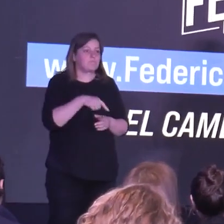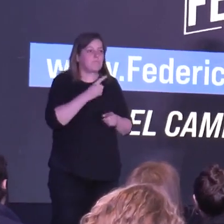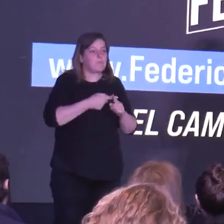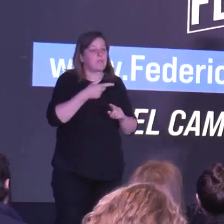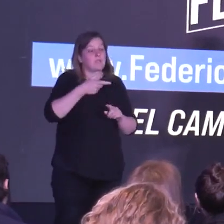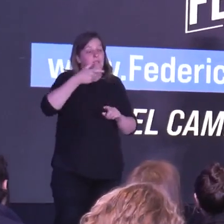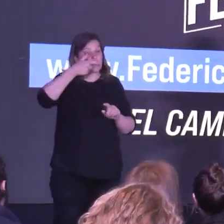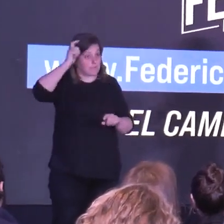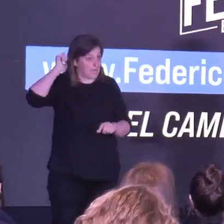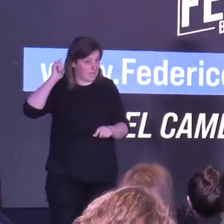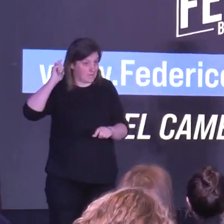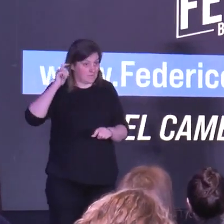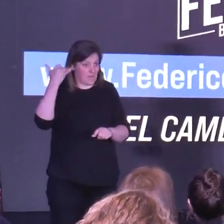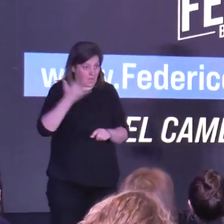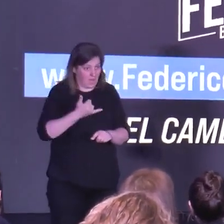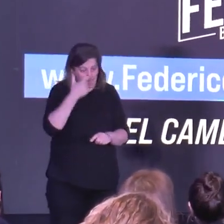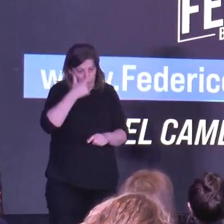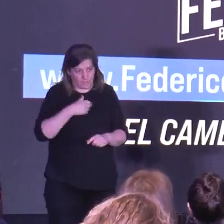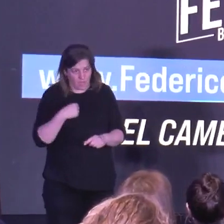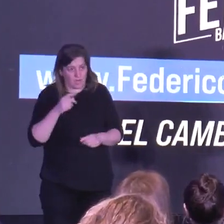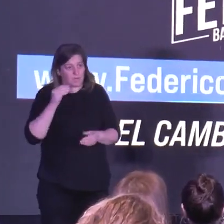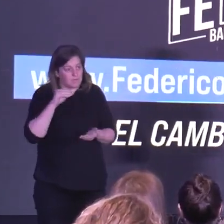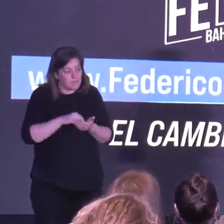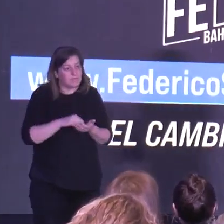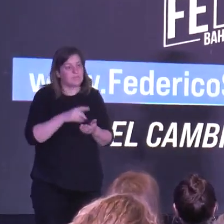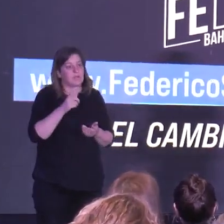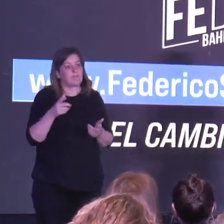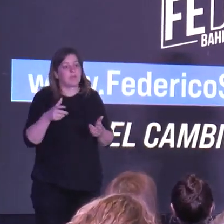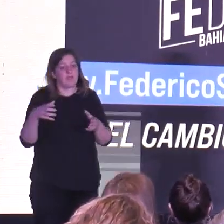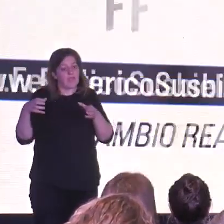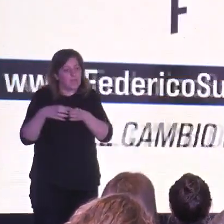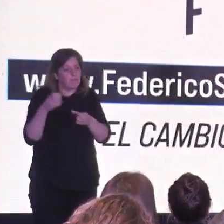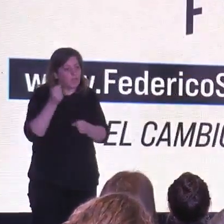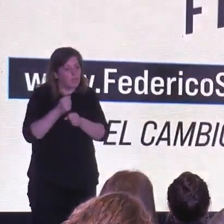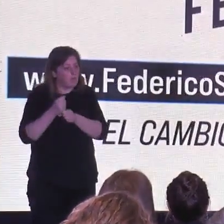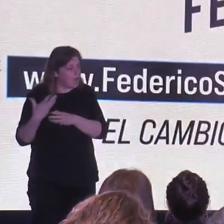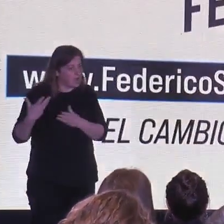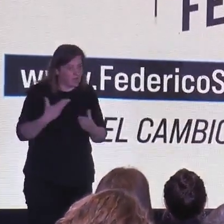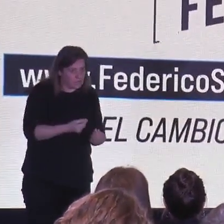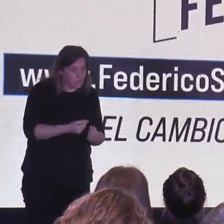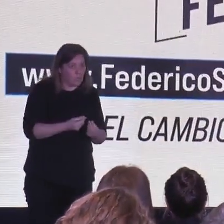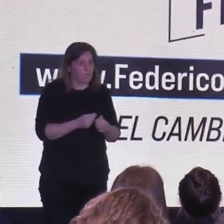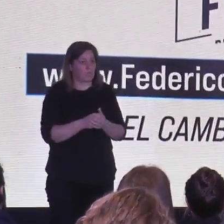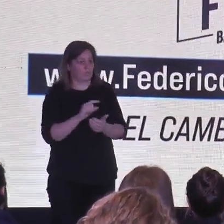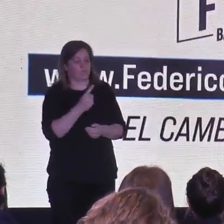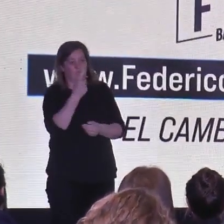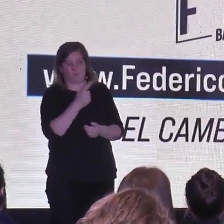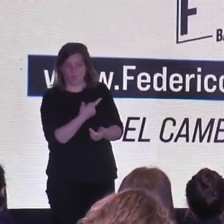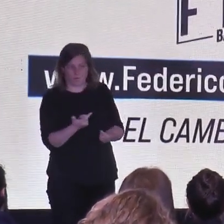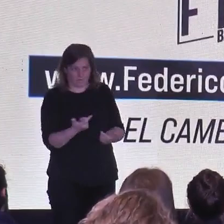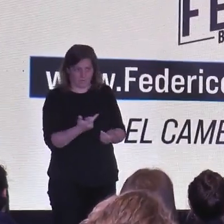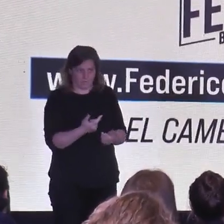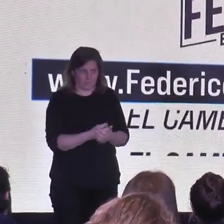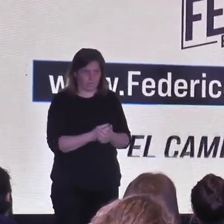experiencia personal y de haberse rodeado de equipos profesionales que le dieron los elementos necesarios